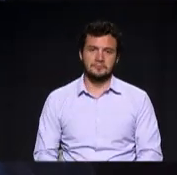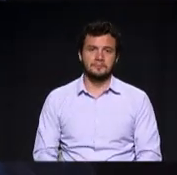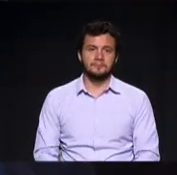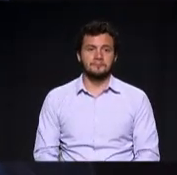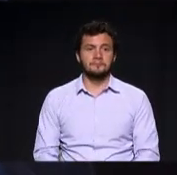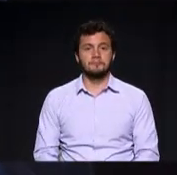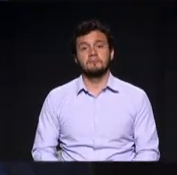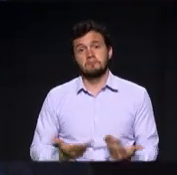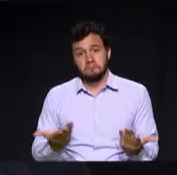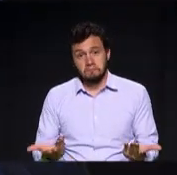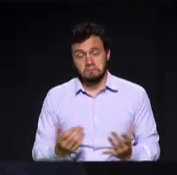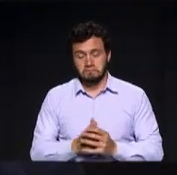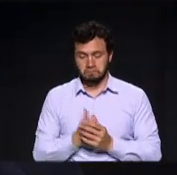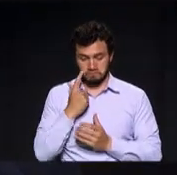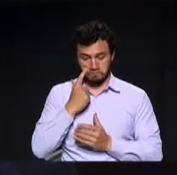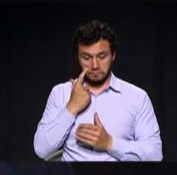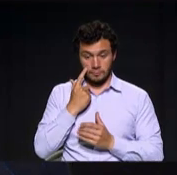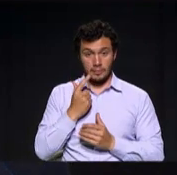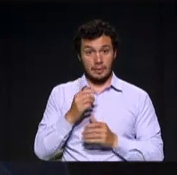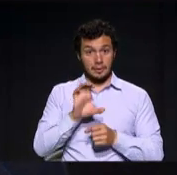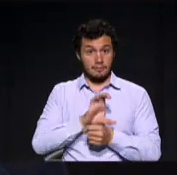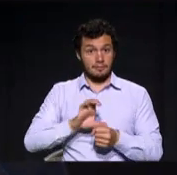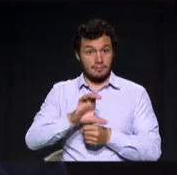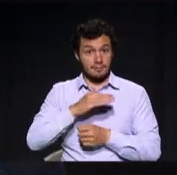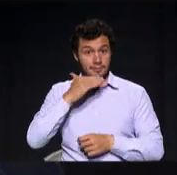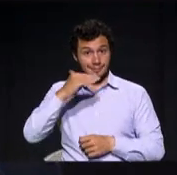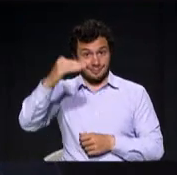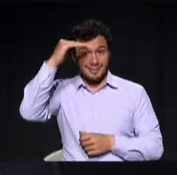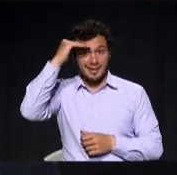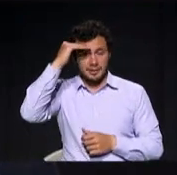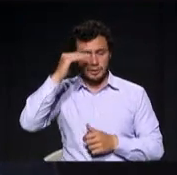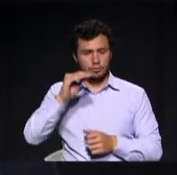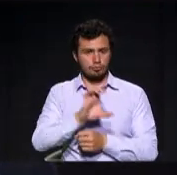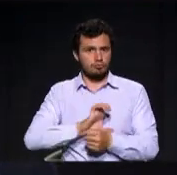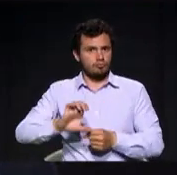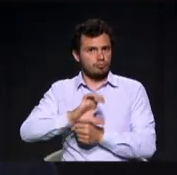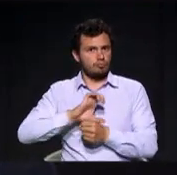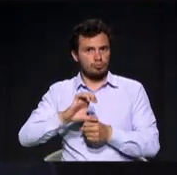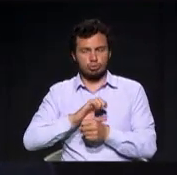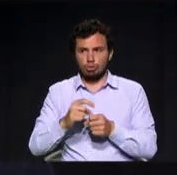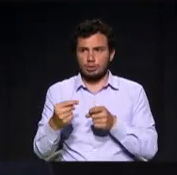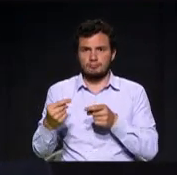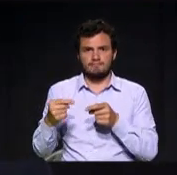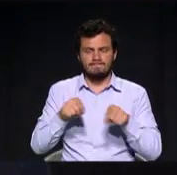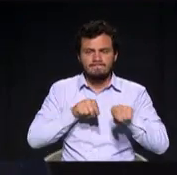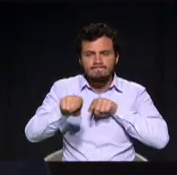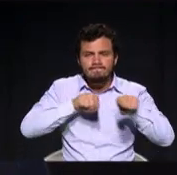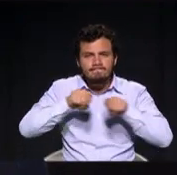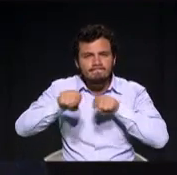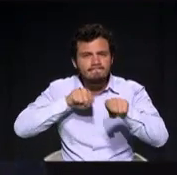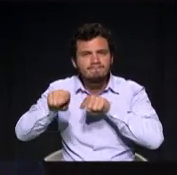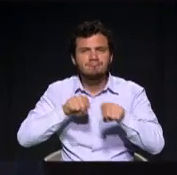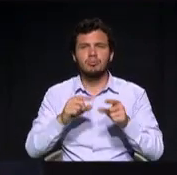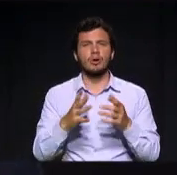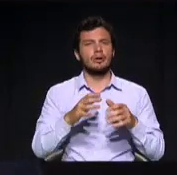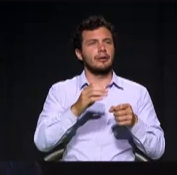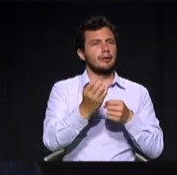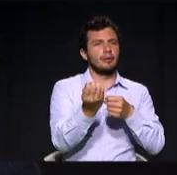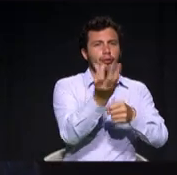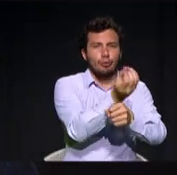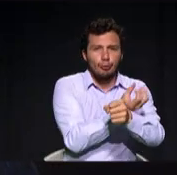a hacer de medellín una ciudad competitiva fortaleciendo las economías locales desde los barrios las comunas y los